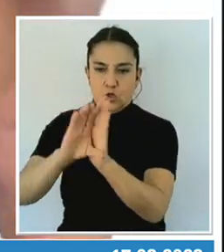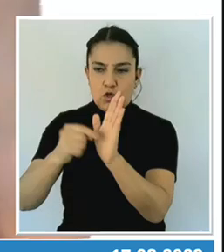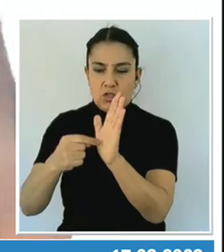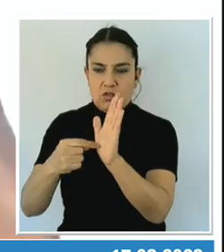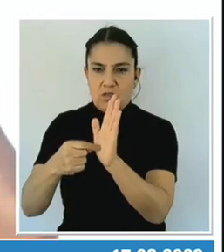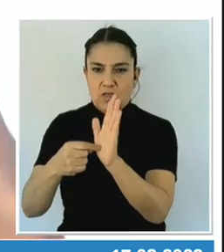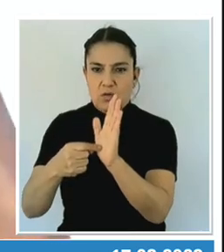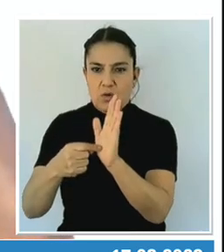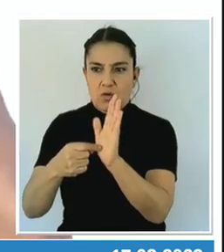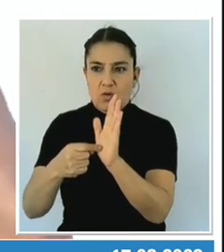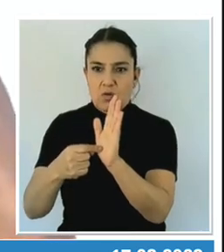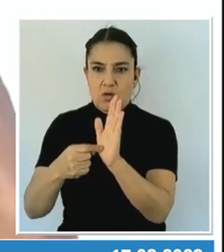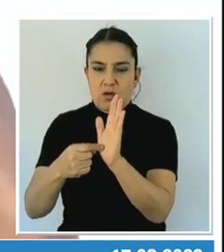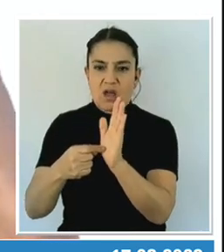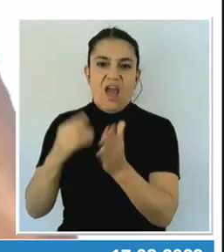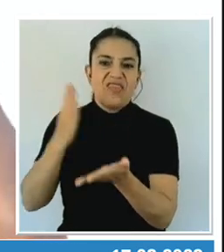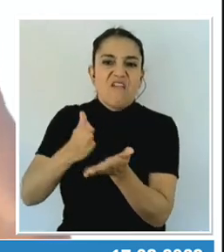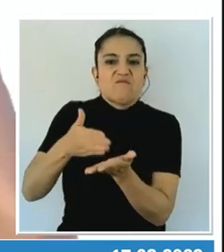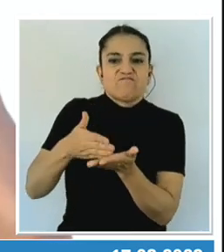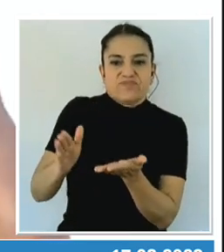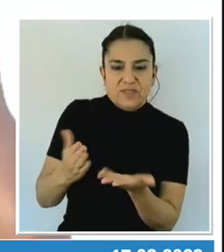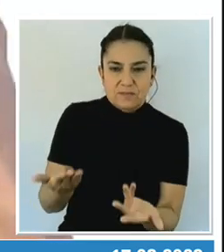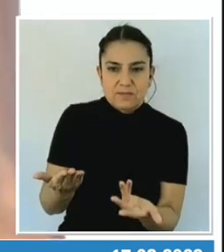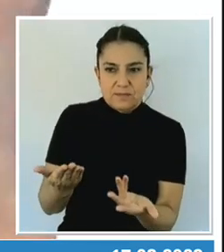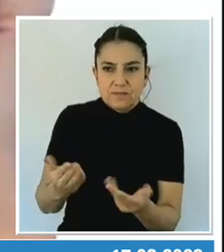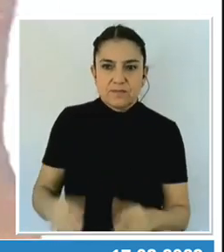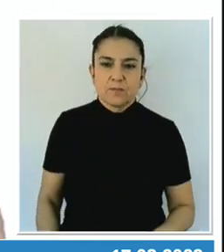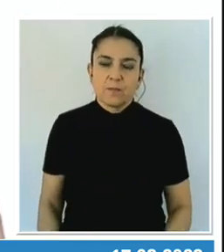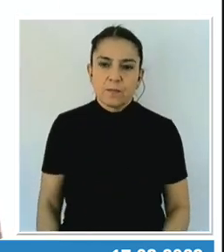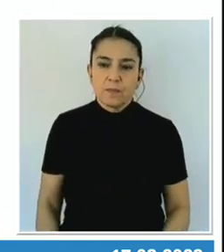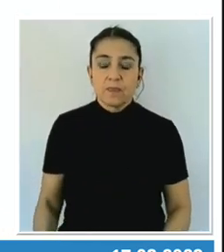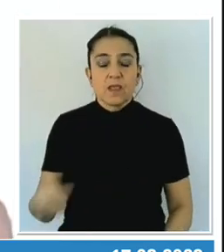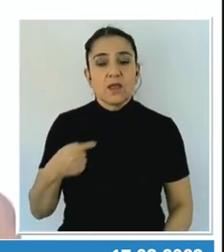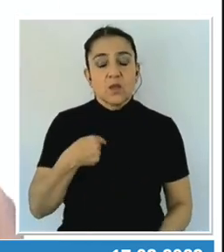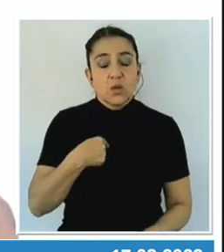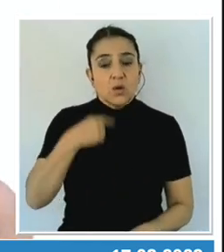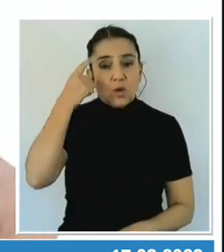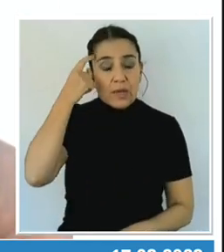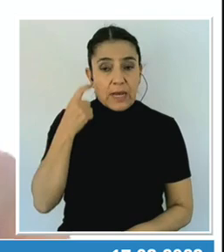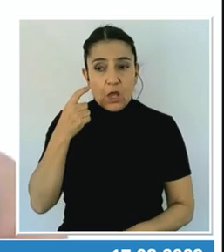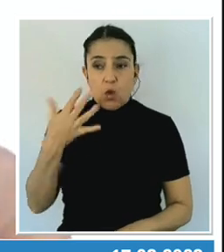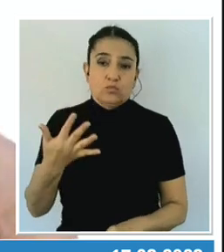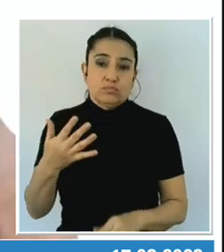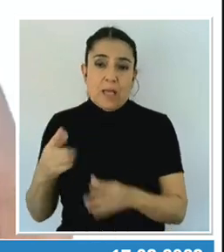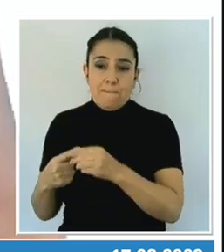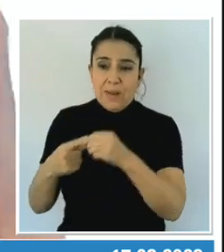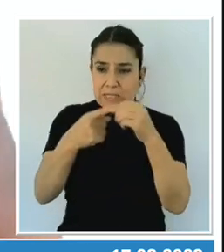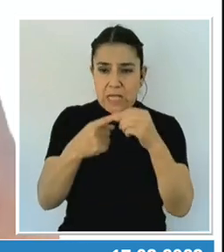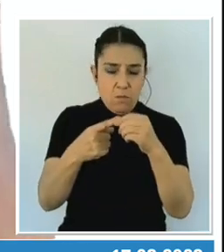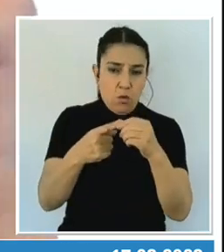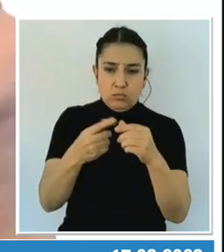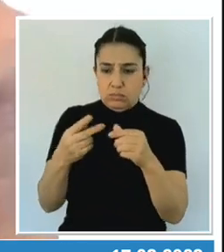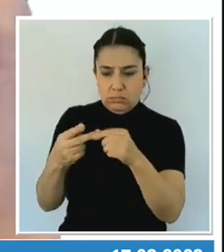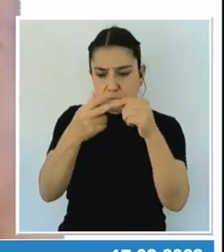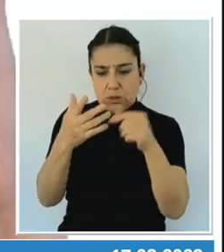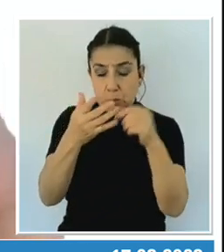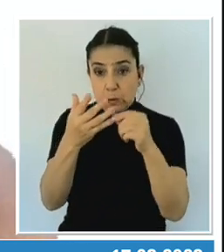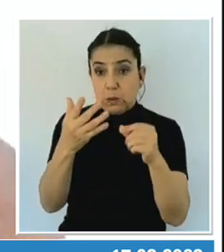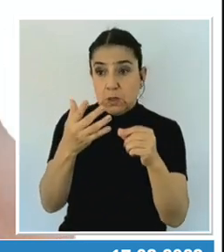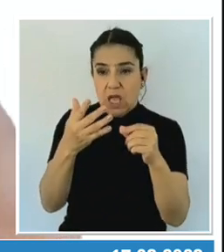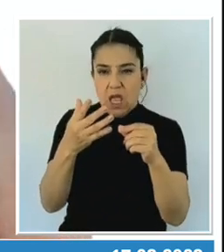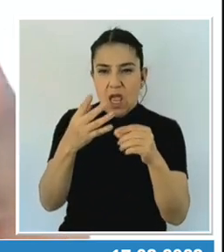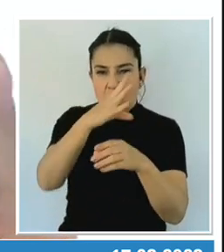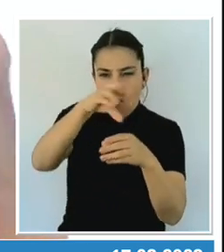lado. La cuestión de su armonización me parece a mí que es crucial para evitar que algunos de esos principios,